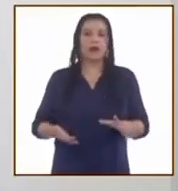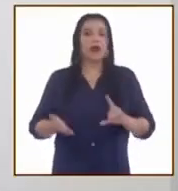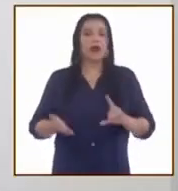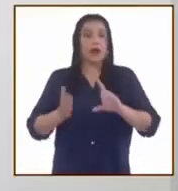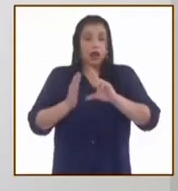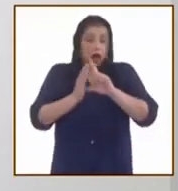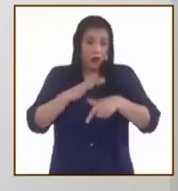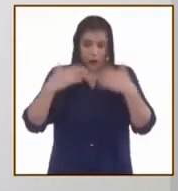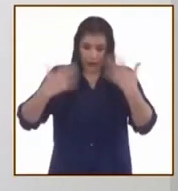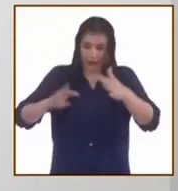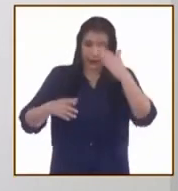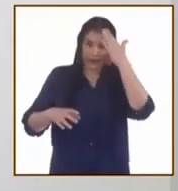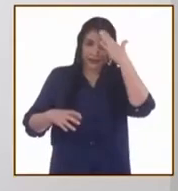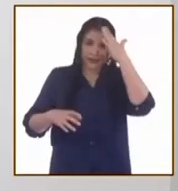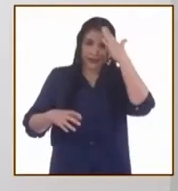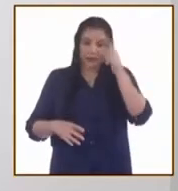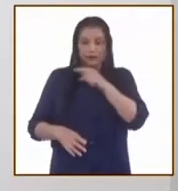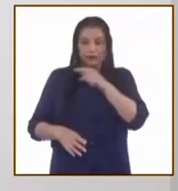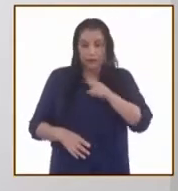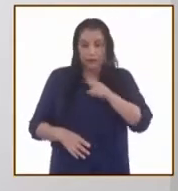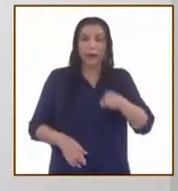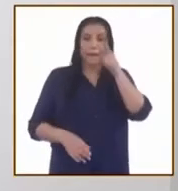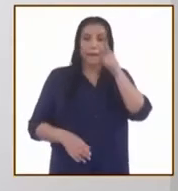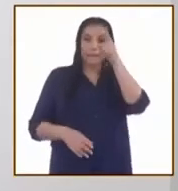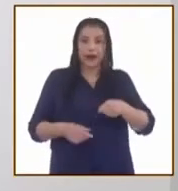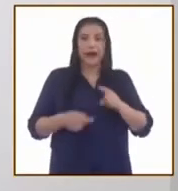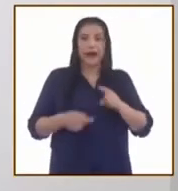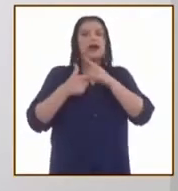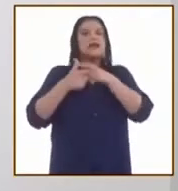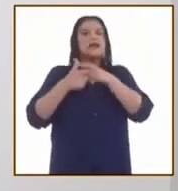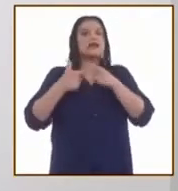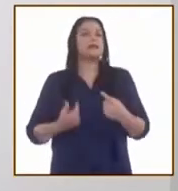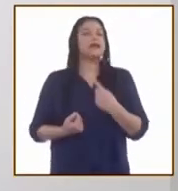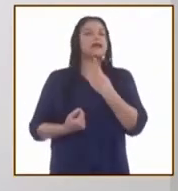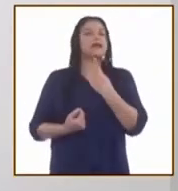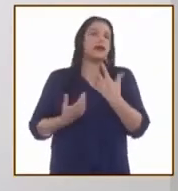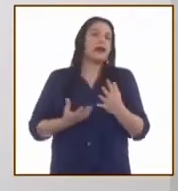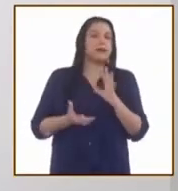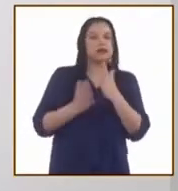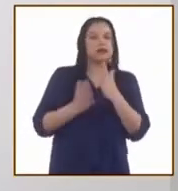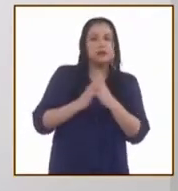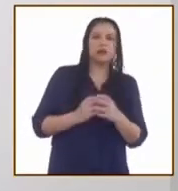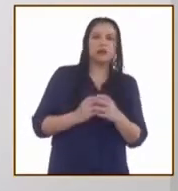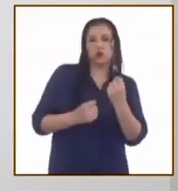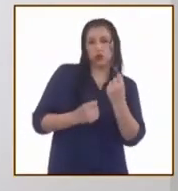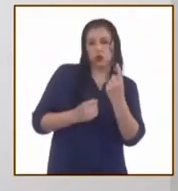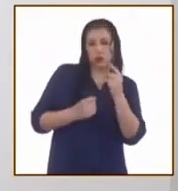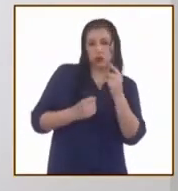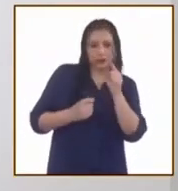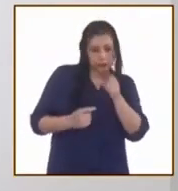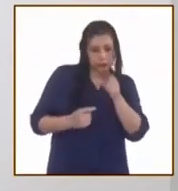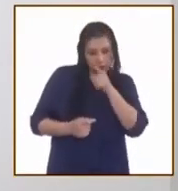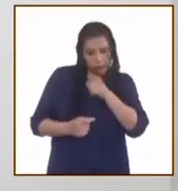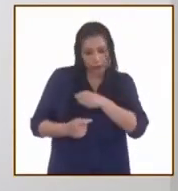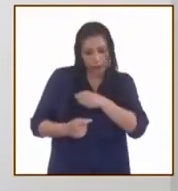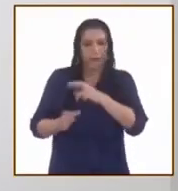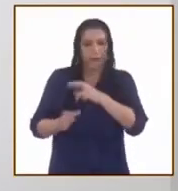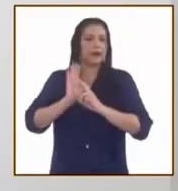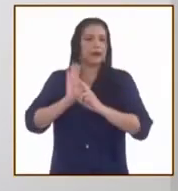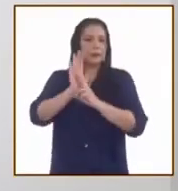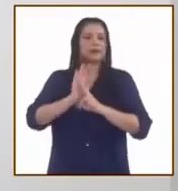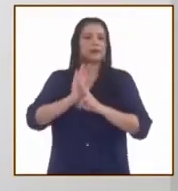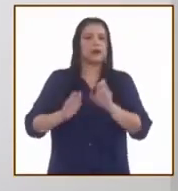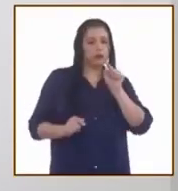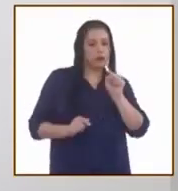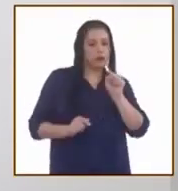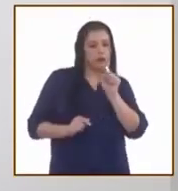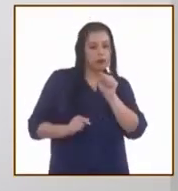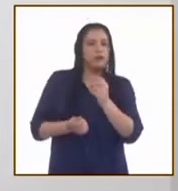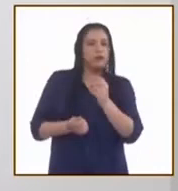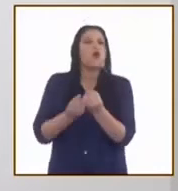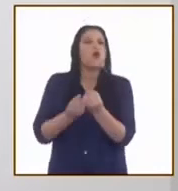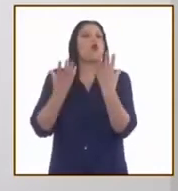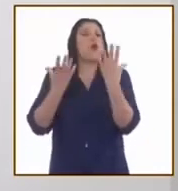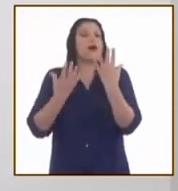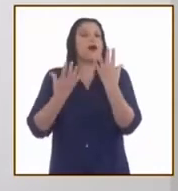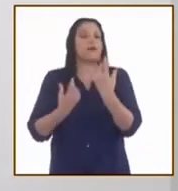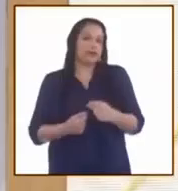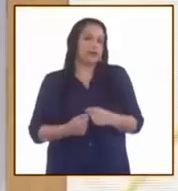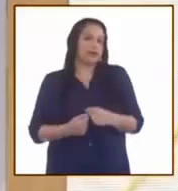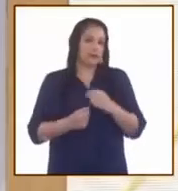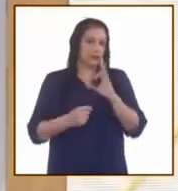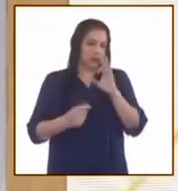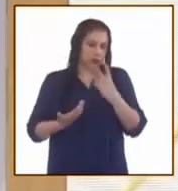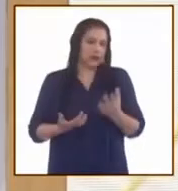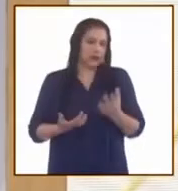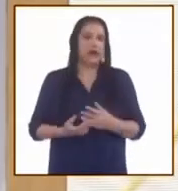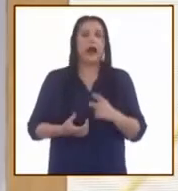Luego de identificar los ejes, dividan cada eje en una escala apropiada para representar con un punto los valores de cada